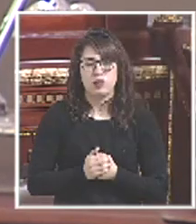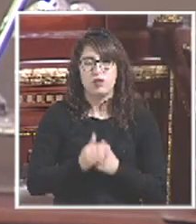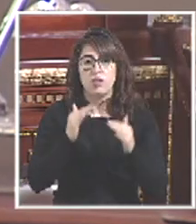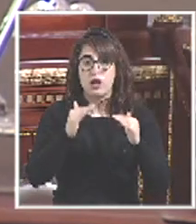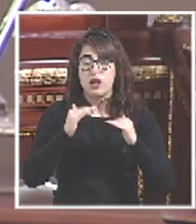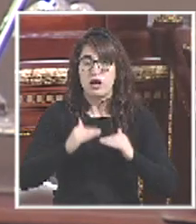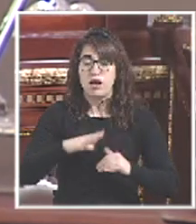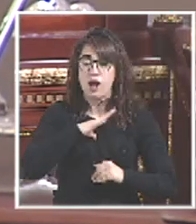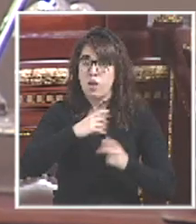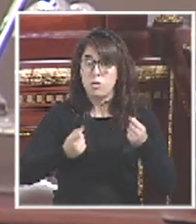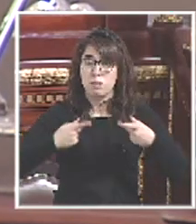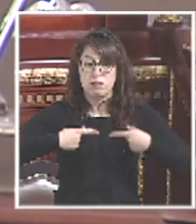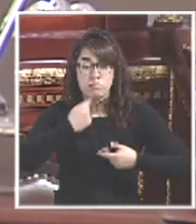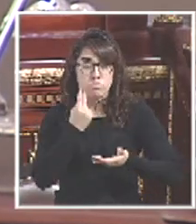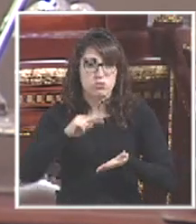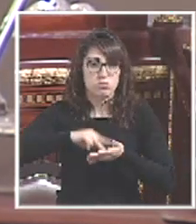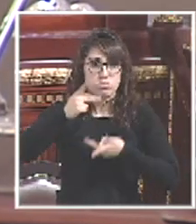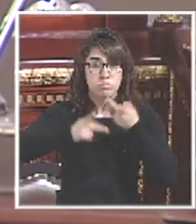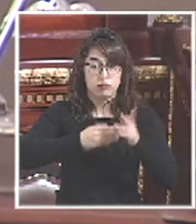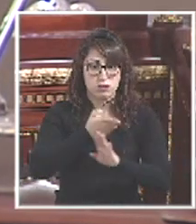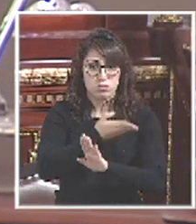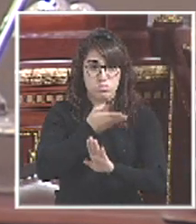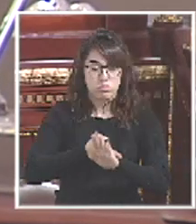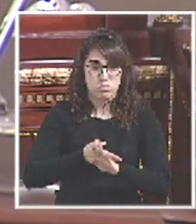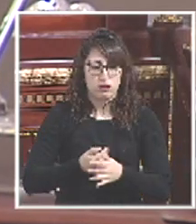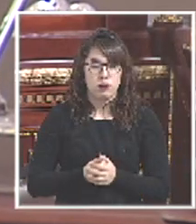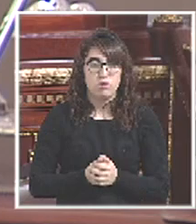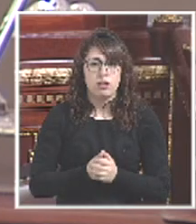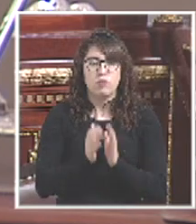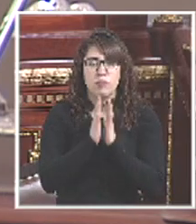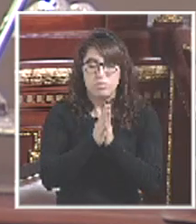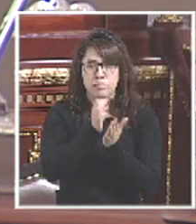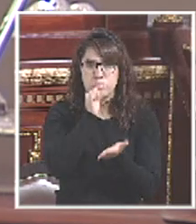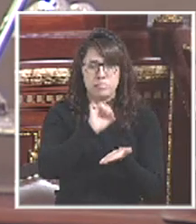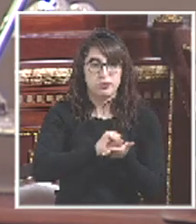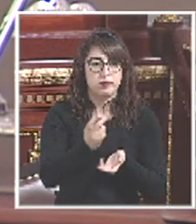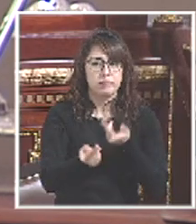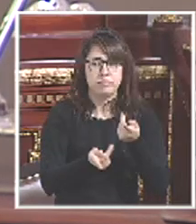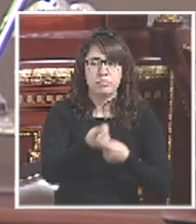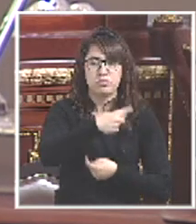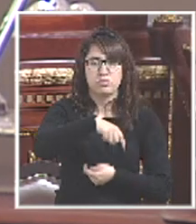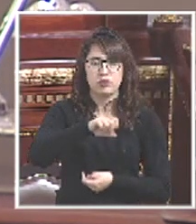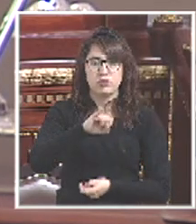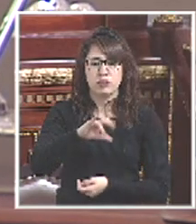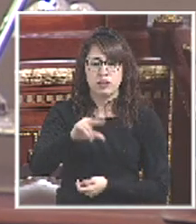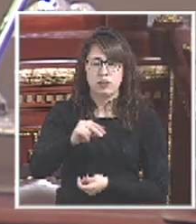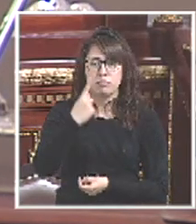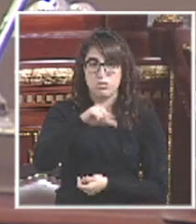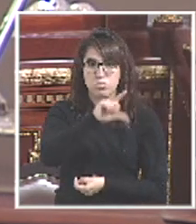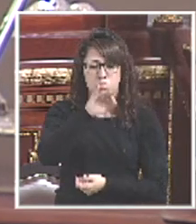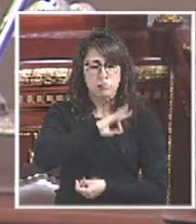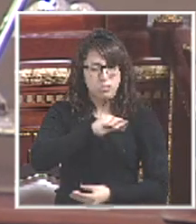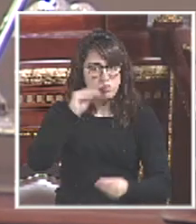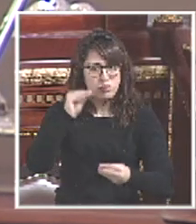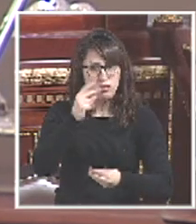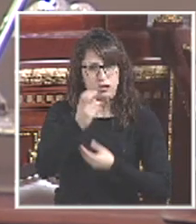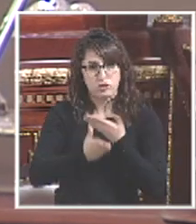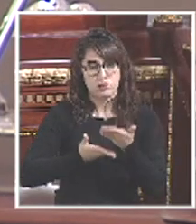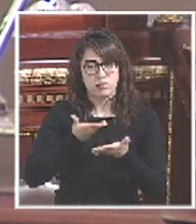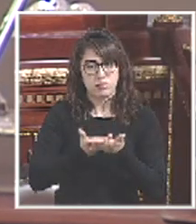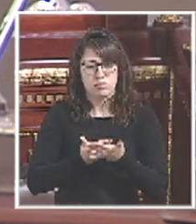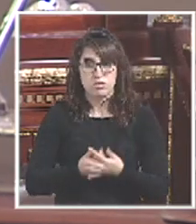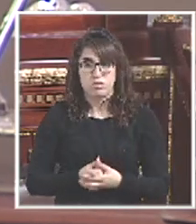proposición, ¿existen oradores en contra? Procede la Secretaría a preguntar a la Comisión Permanente en Votación Económica si es de aprobarse la